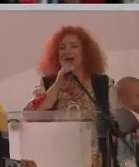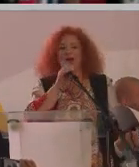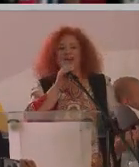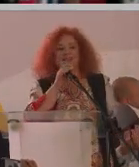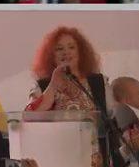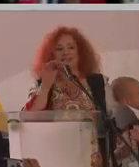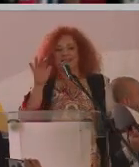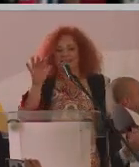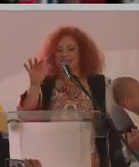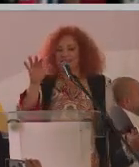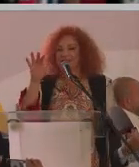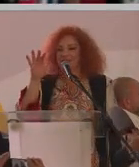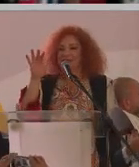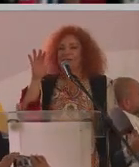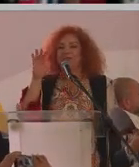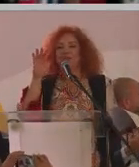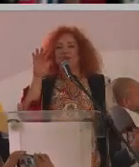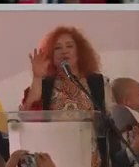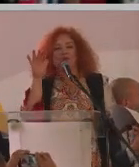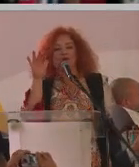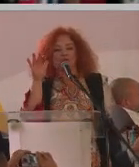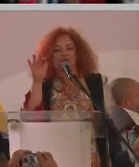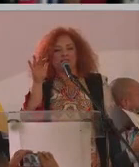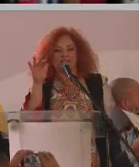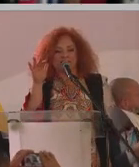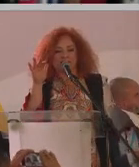Bueno, ahora sí.